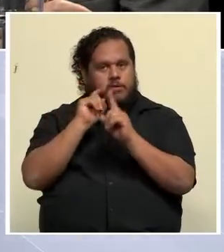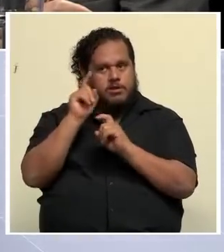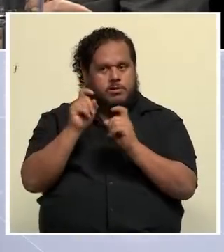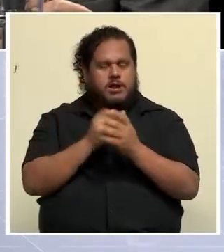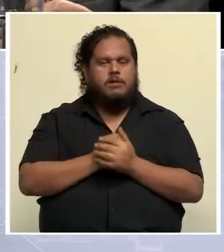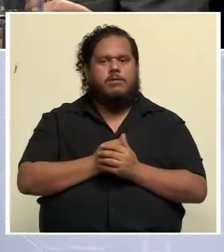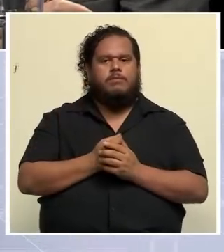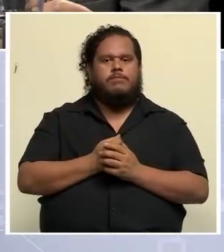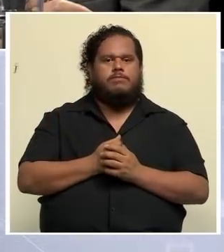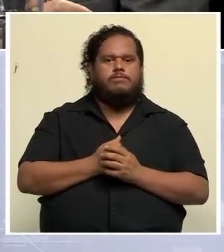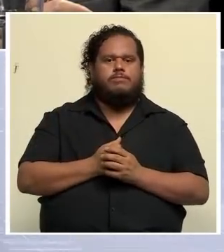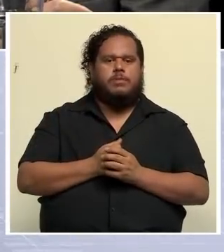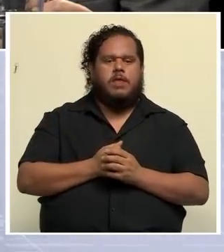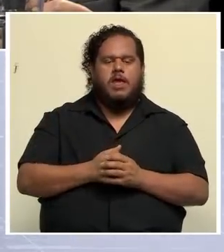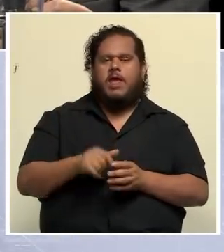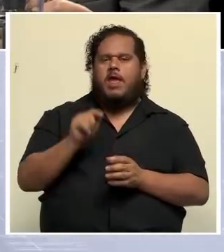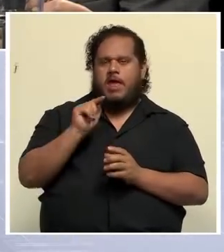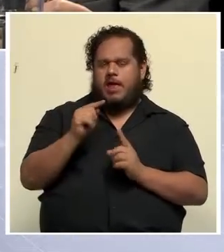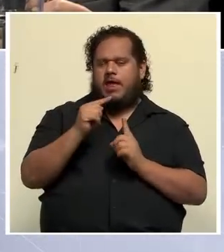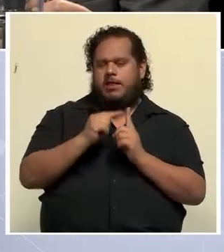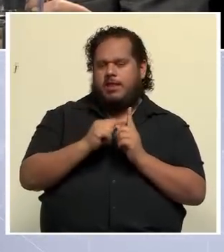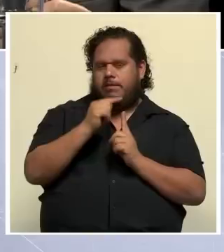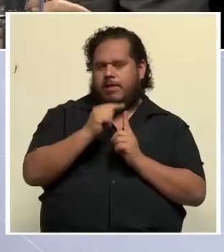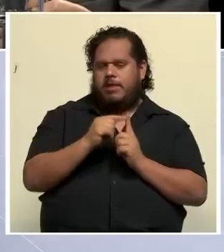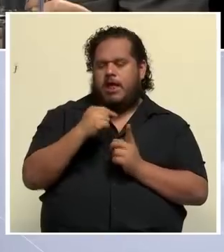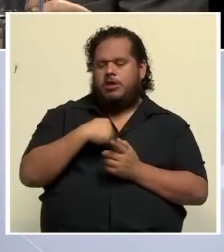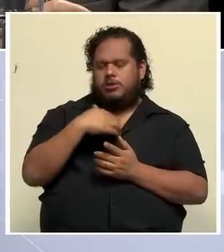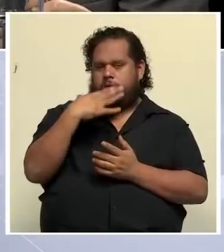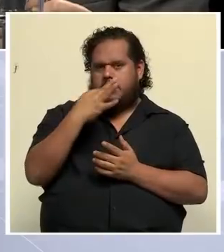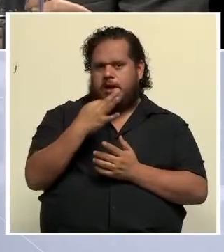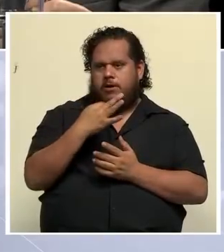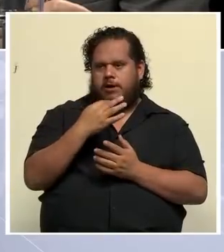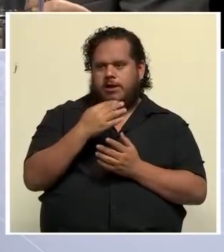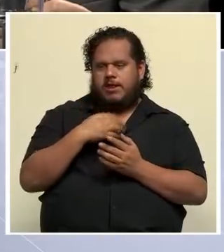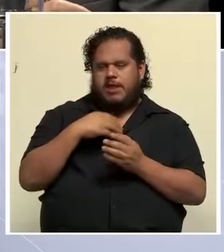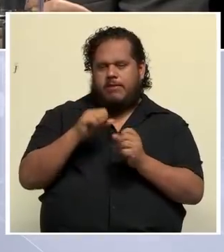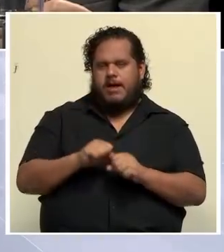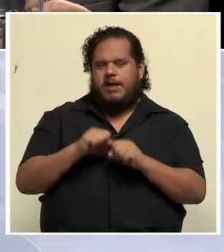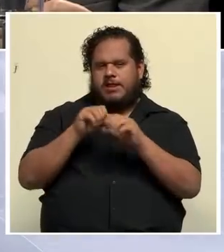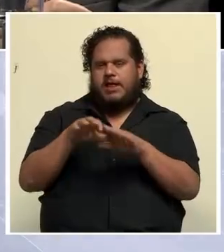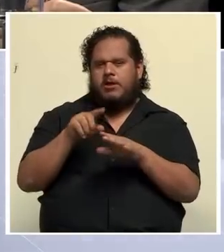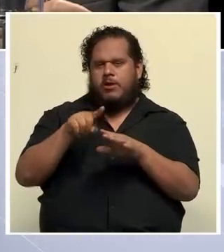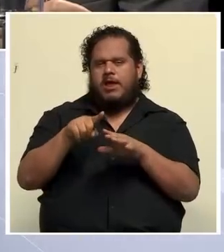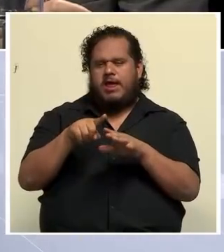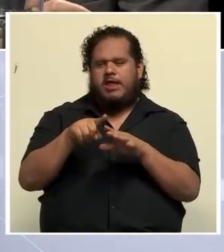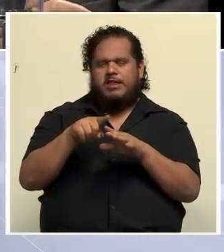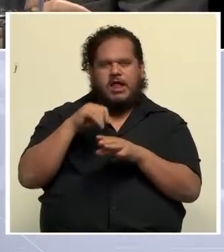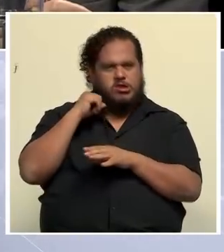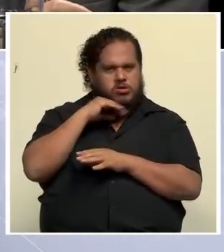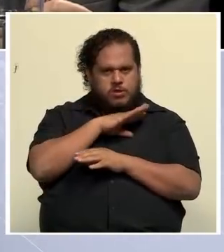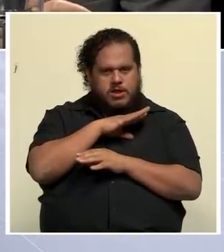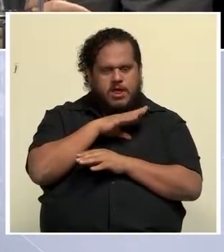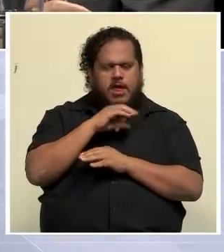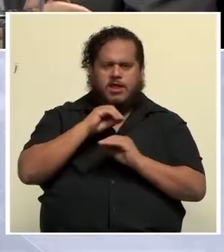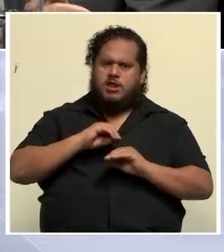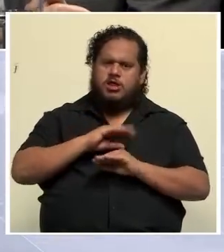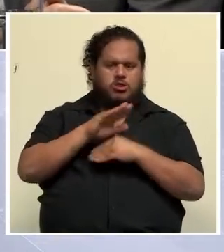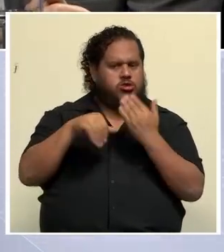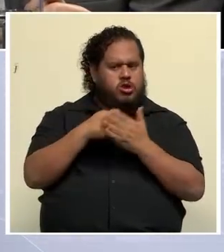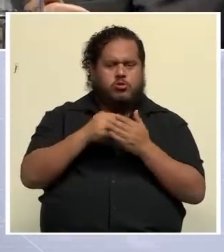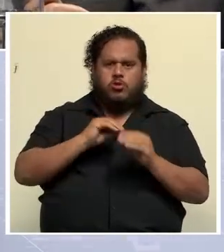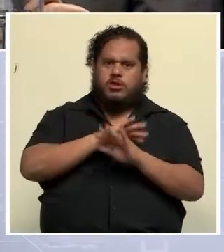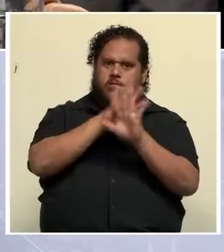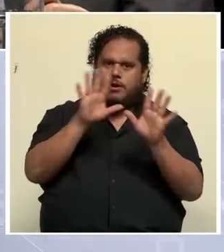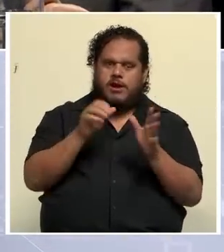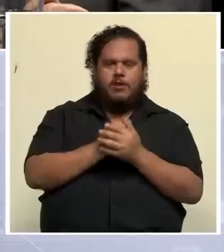cuestionarme, en esa medida yo creo que se va quitando esa tela de araña y se van aclarando las cosas. Bueno, pero es